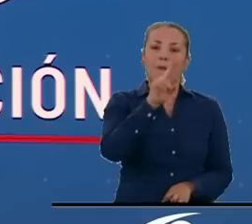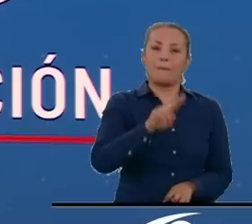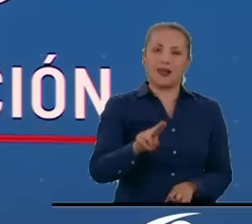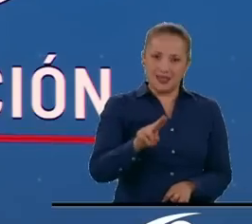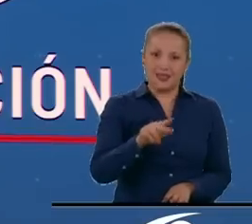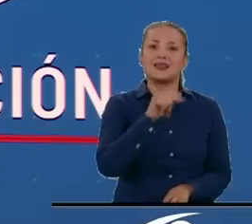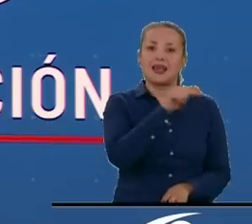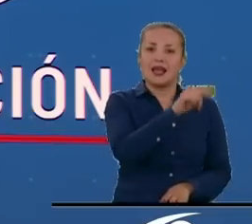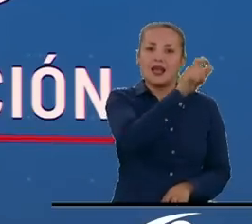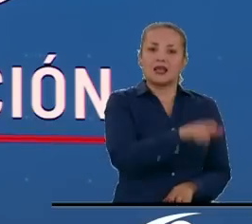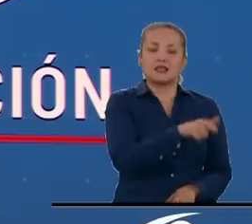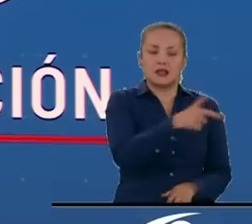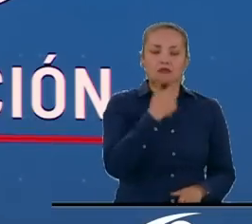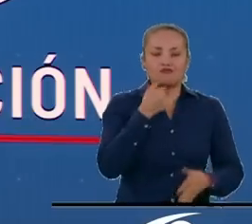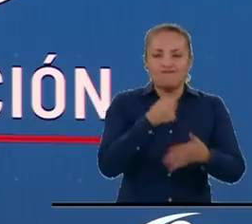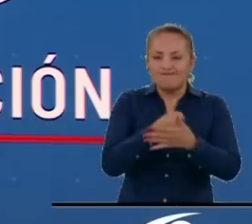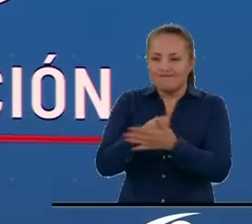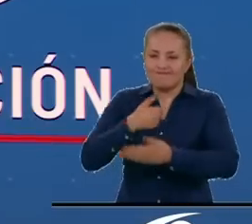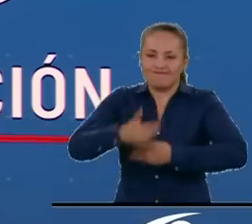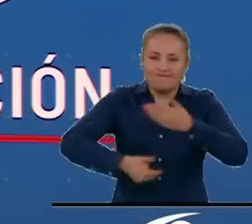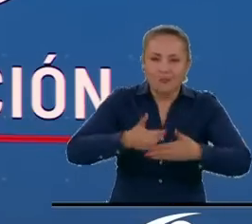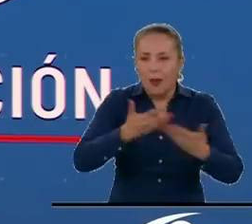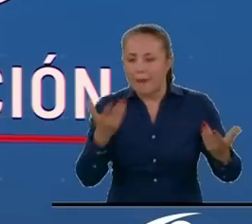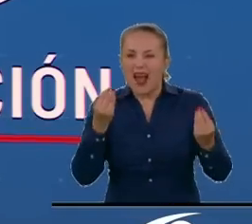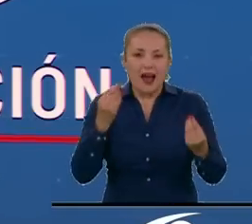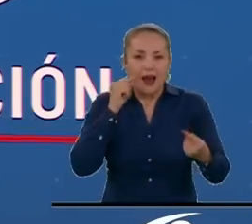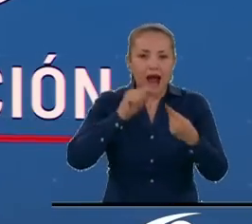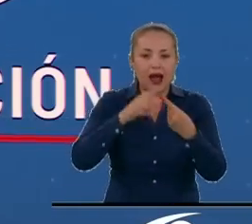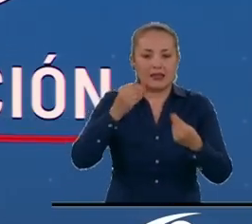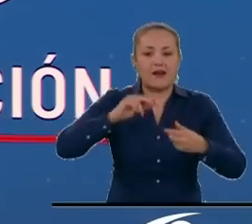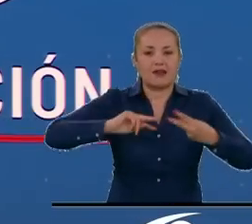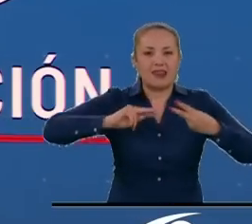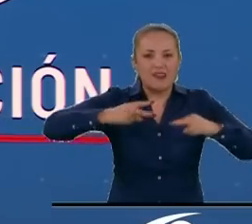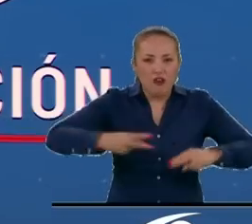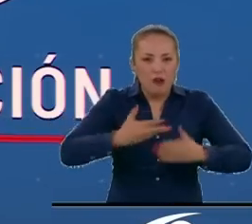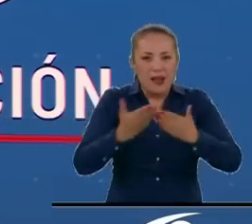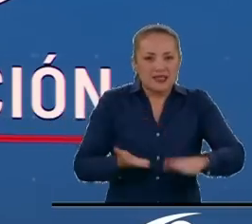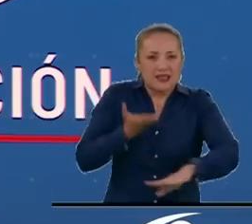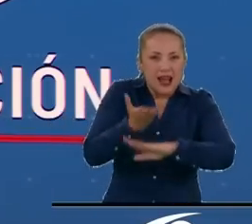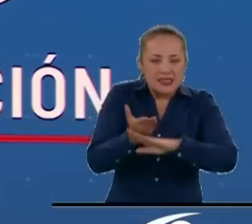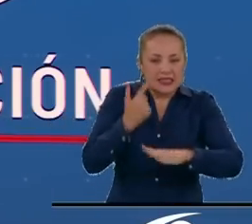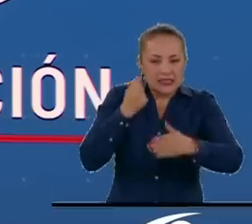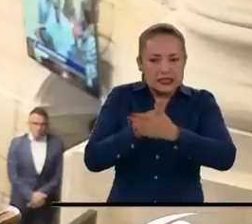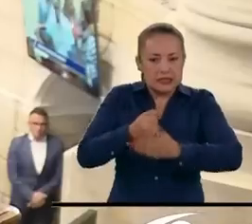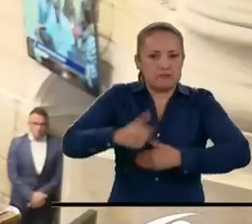para sacar adelante las reformas presentadas por el gobierno Petro. María Camila Roa nos amplía.